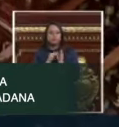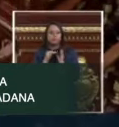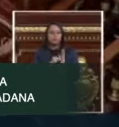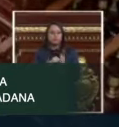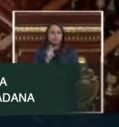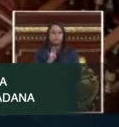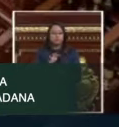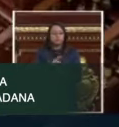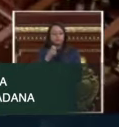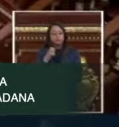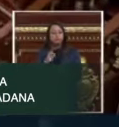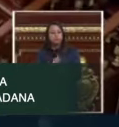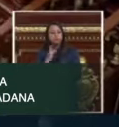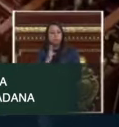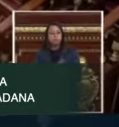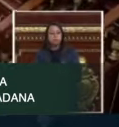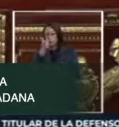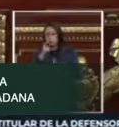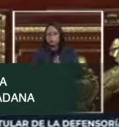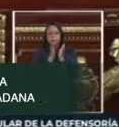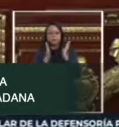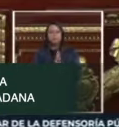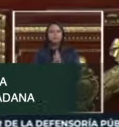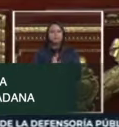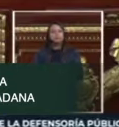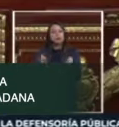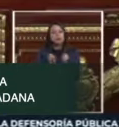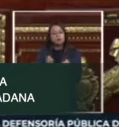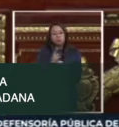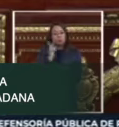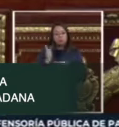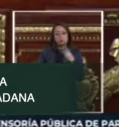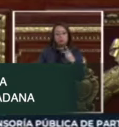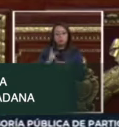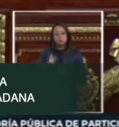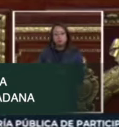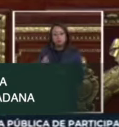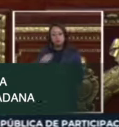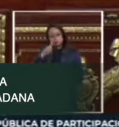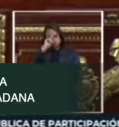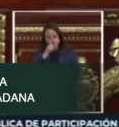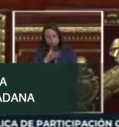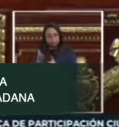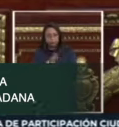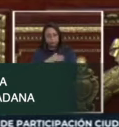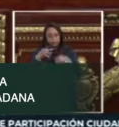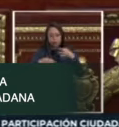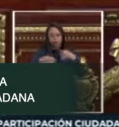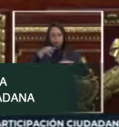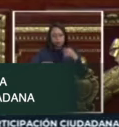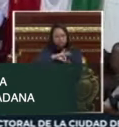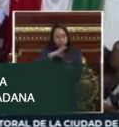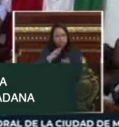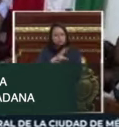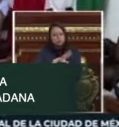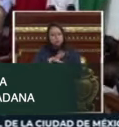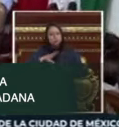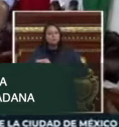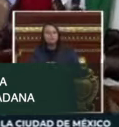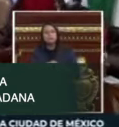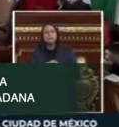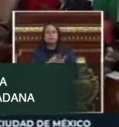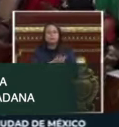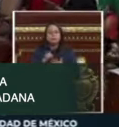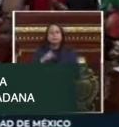Defensoría Pública de Participación Ciudadana y Procesos Democráticos del Tribunal Electoral de la Ciudad de México. A nombre